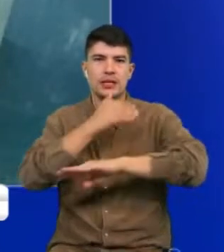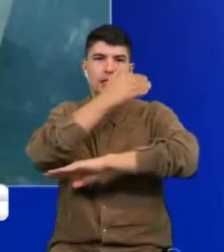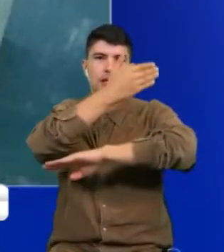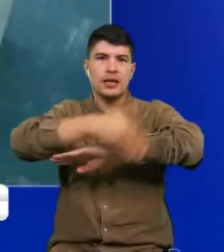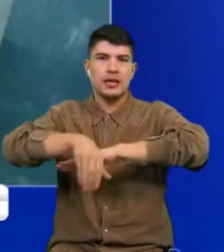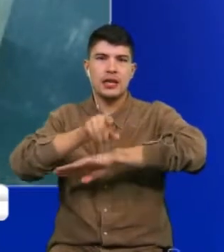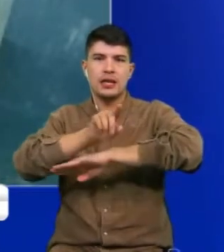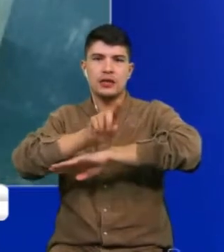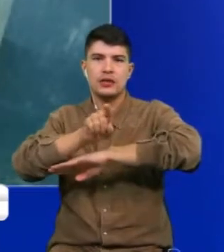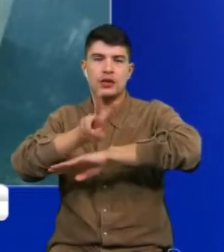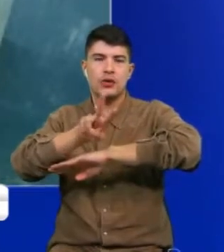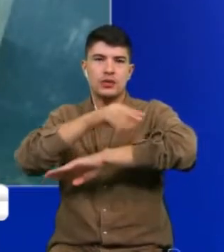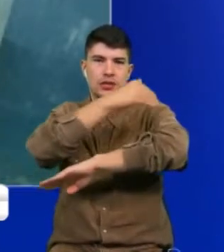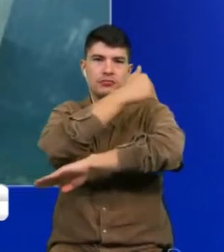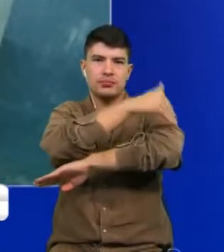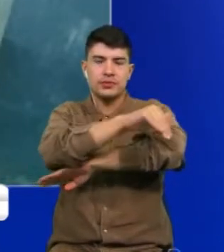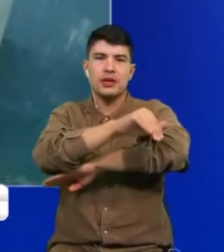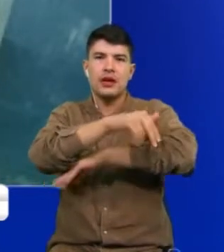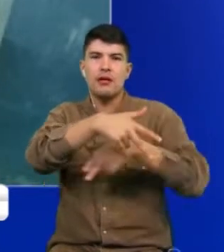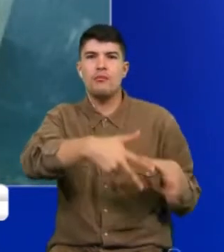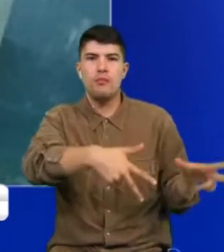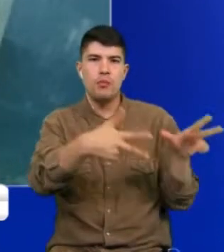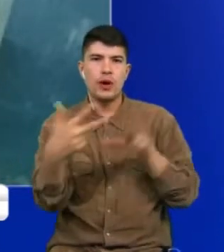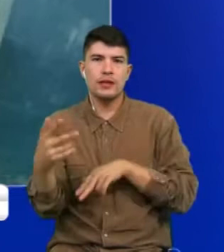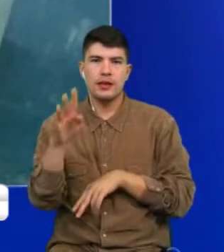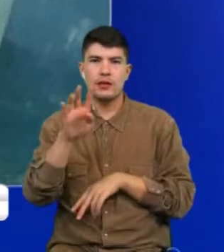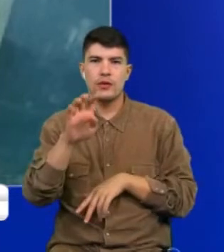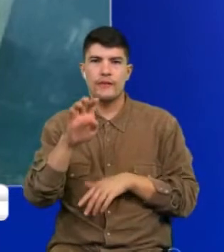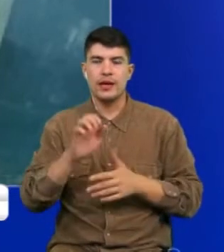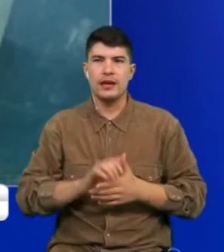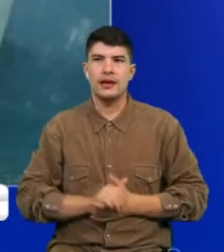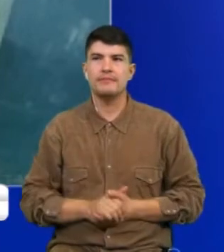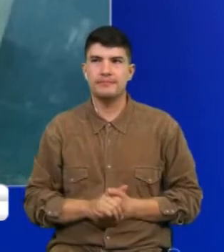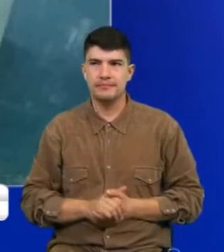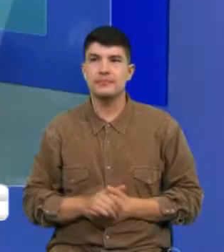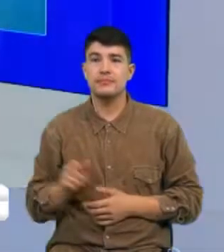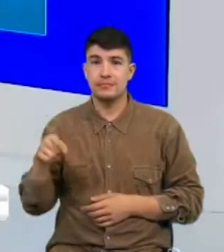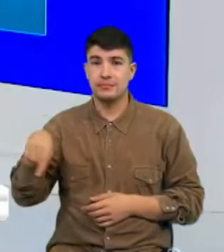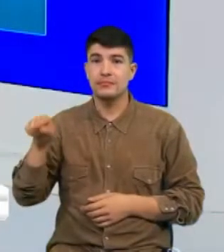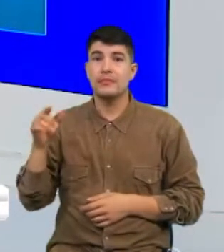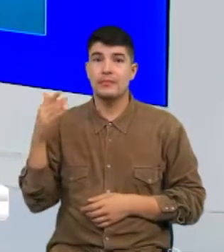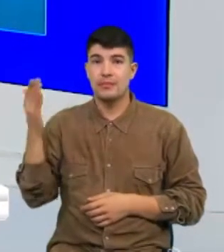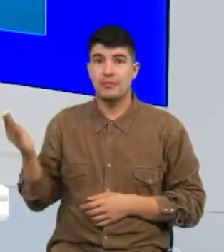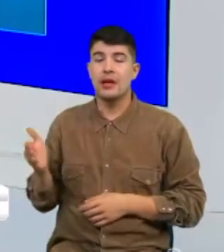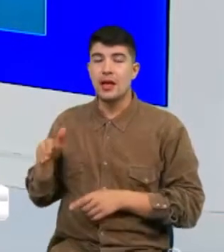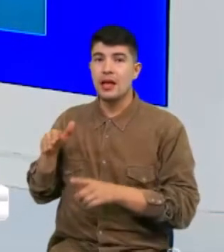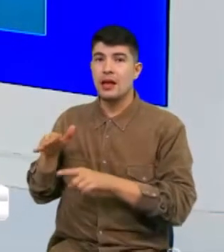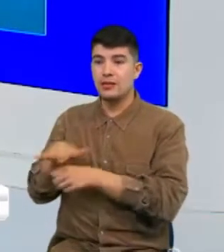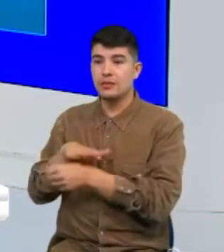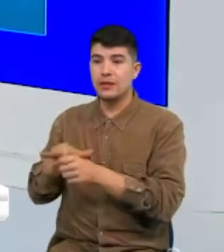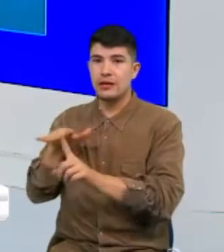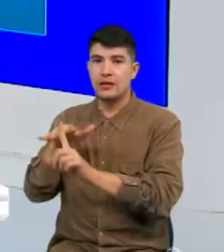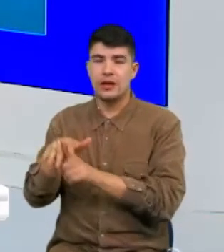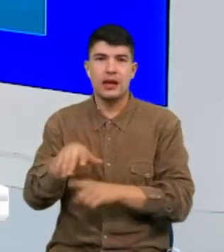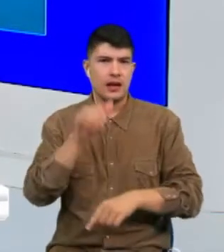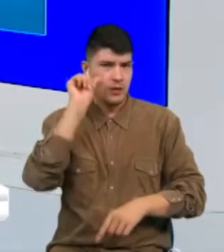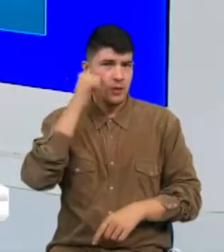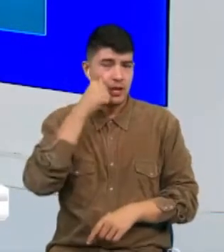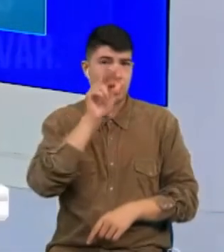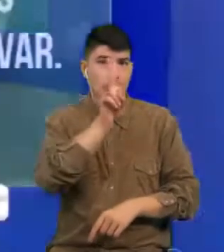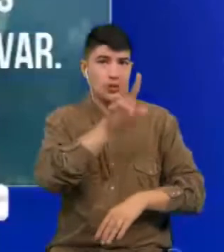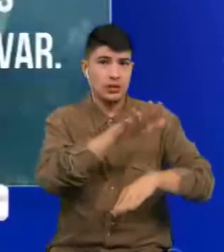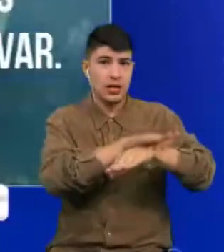avenida Quebrada Seca y el puente de la Novena. Estos son los barrios también que estarán siendo afectados. La medida es entre las 2 de la tarde y